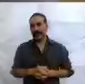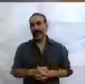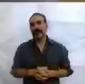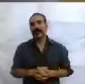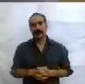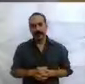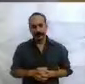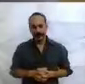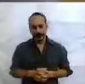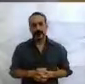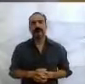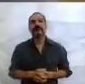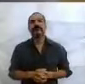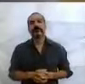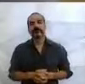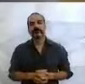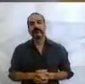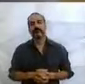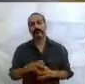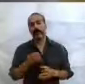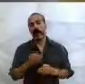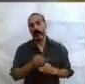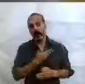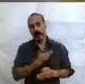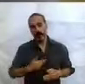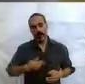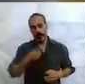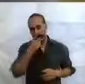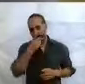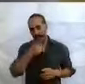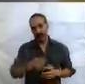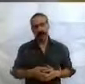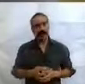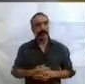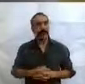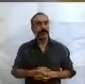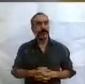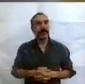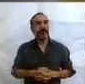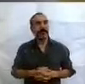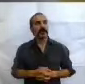Mira, en los términos que el presidente señaló,